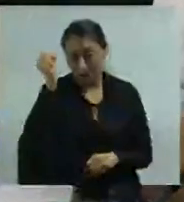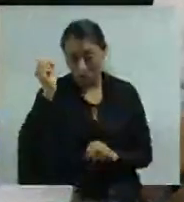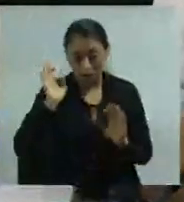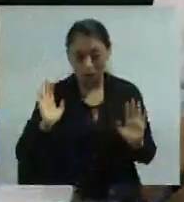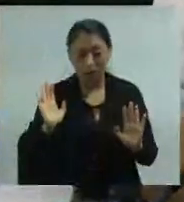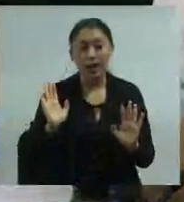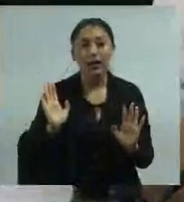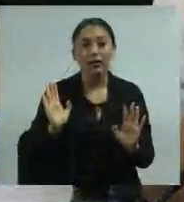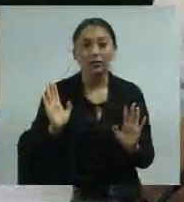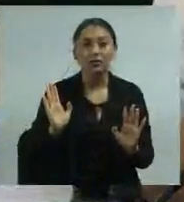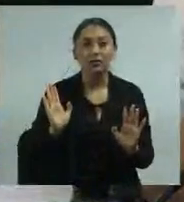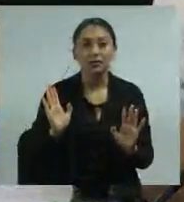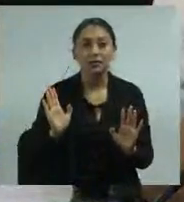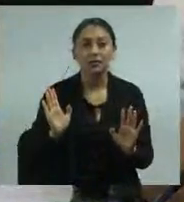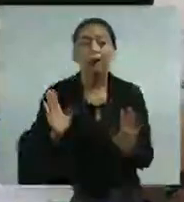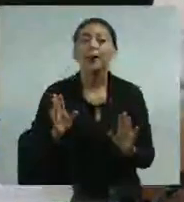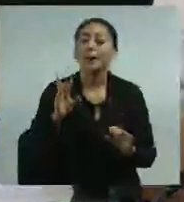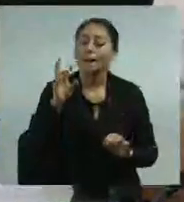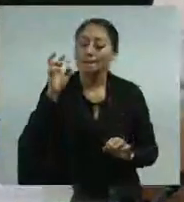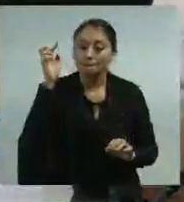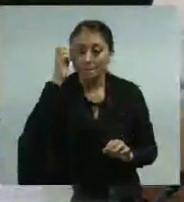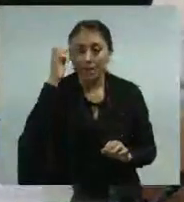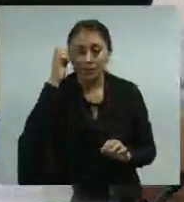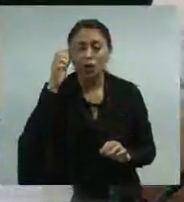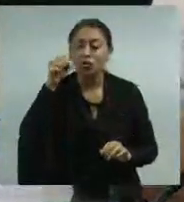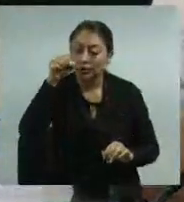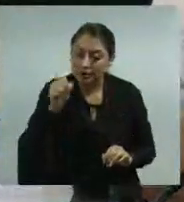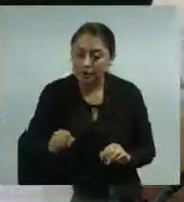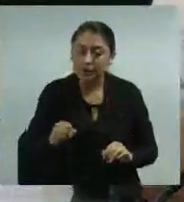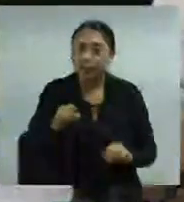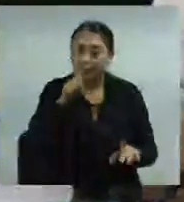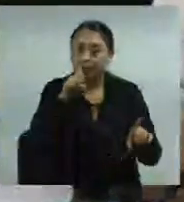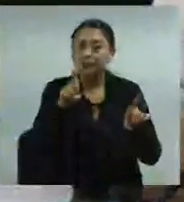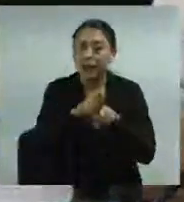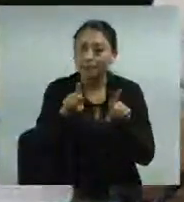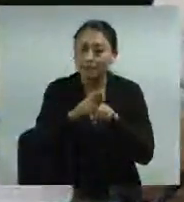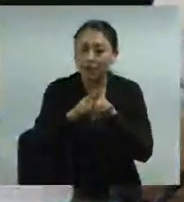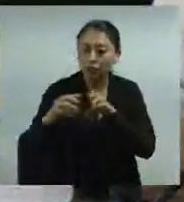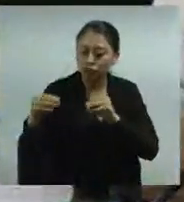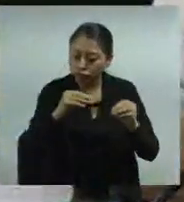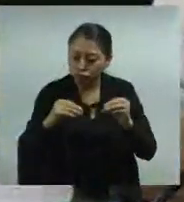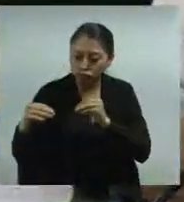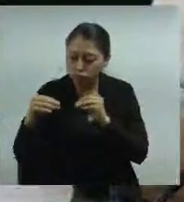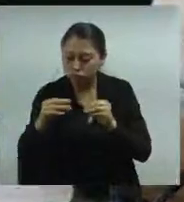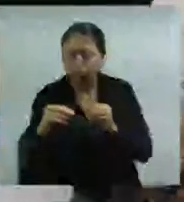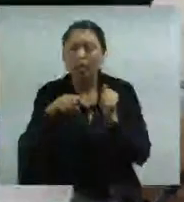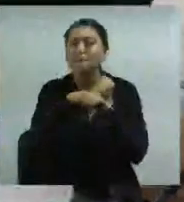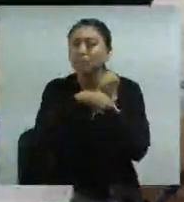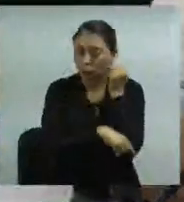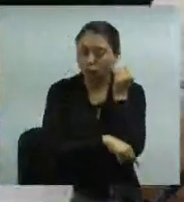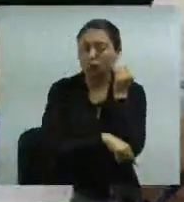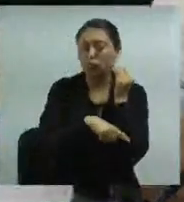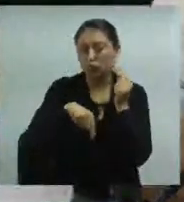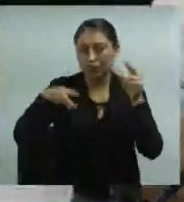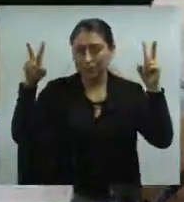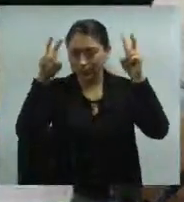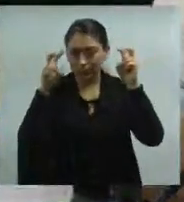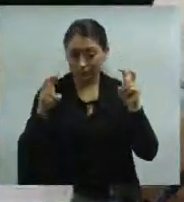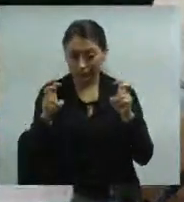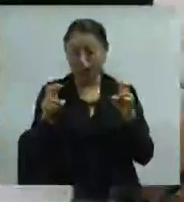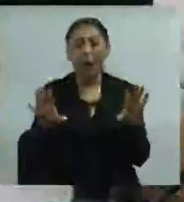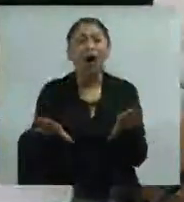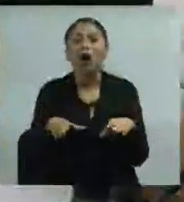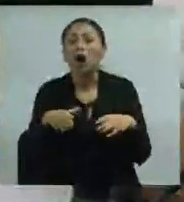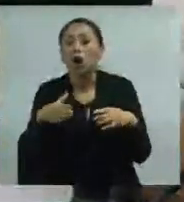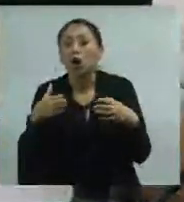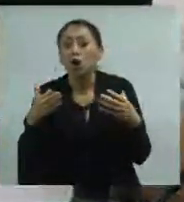presidente, que sí se debe discutir la forma, pero también el fondo, y el fondo termina siendo cuál va a ser la posición de este Congreso, cómo va